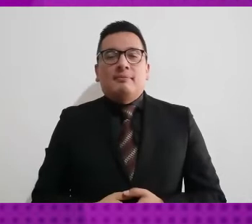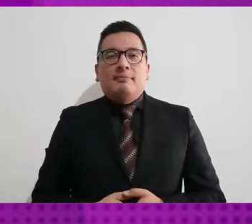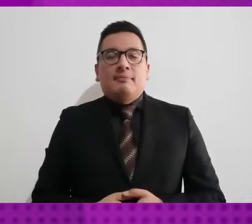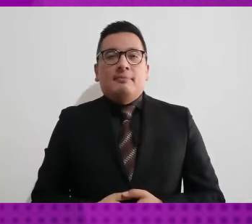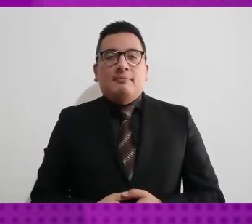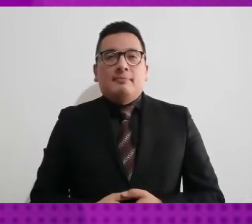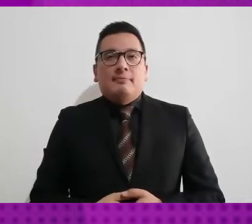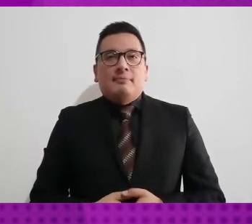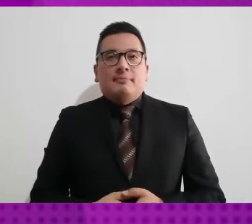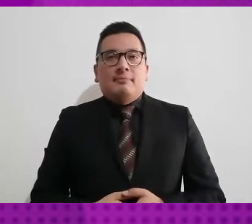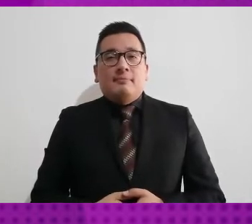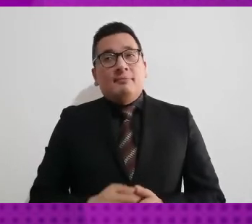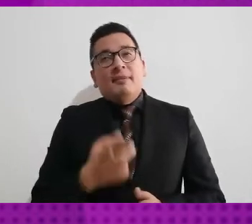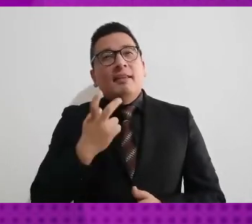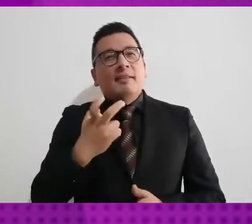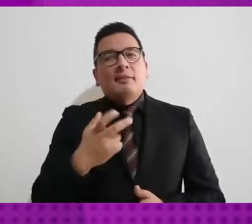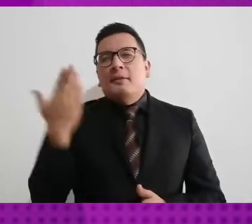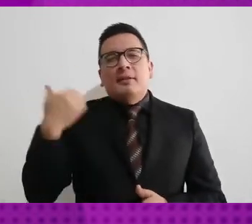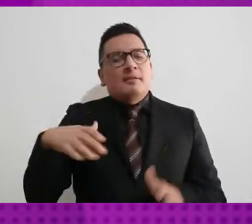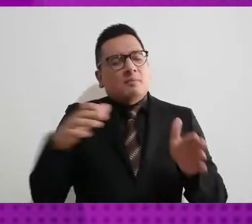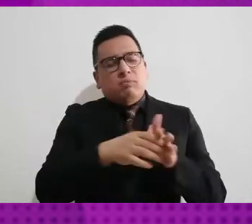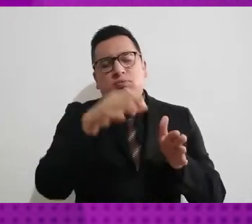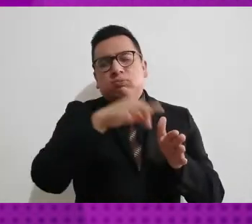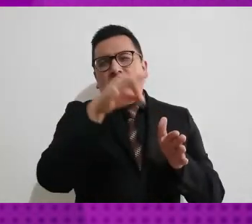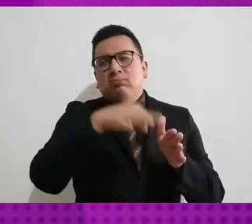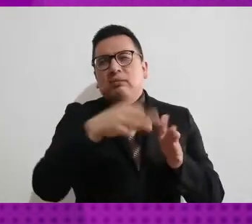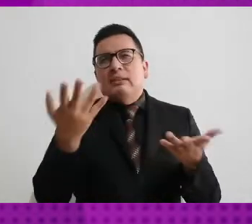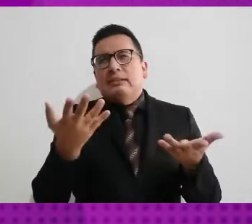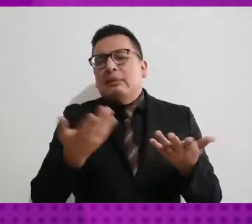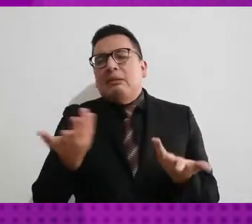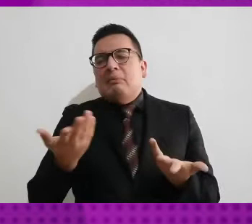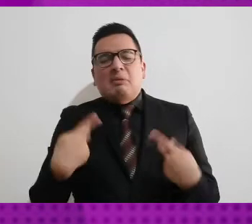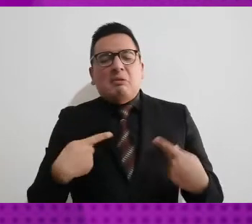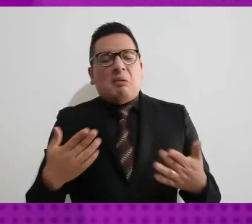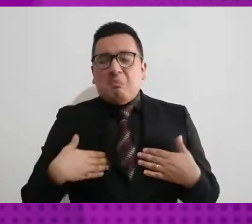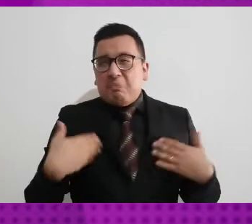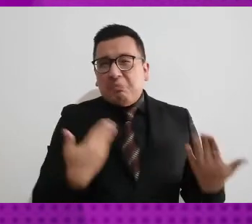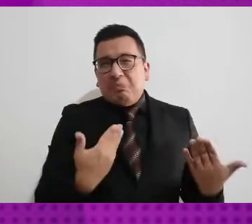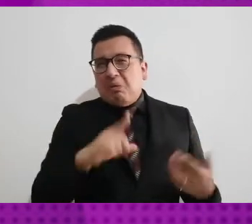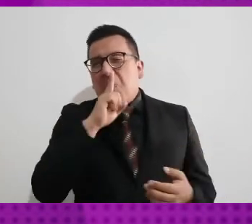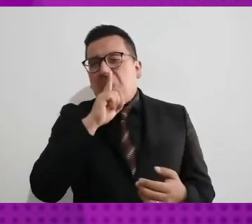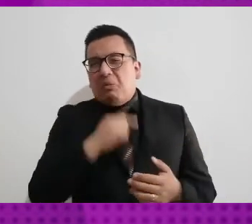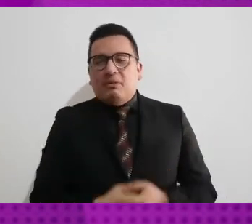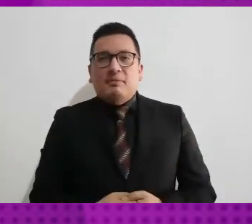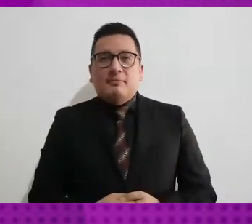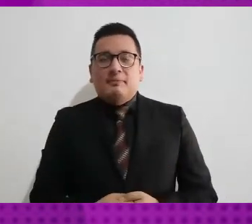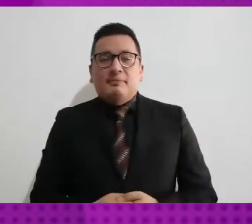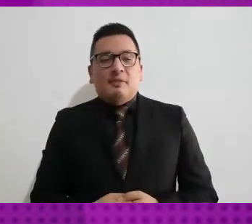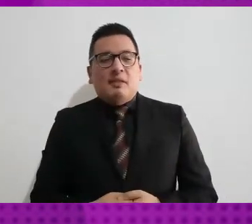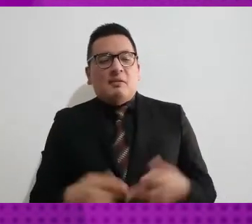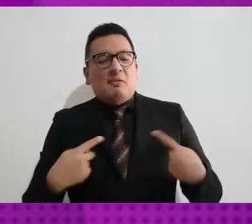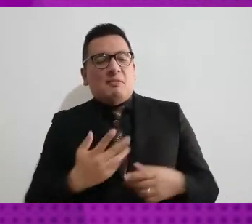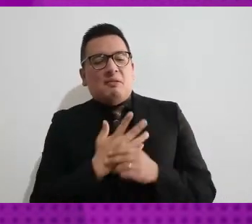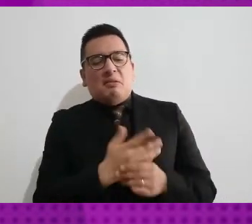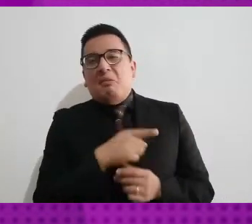todo, ¿no? Y por lo tanto, nuestras elecciones estaban viciadas, lo dice la historia,